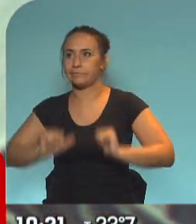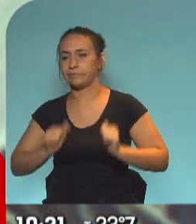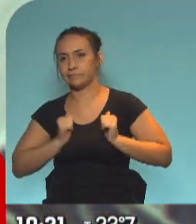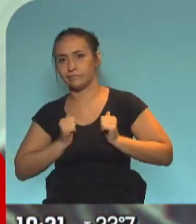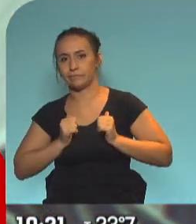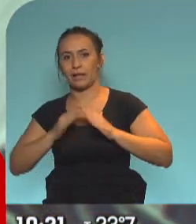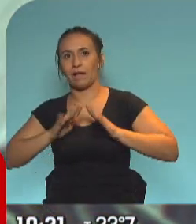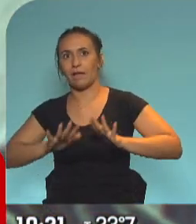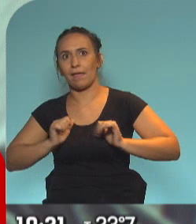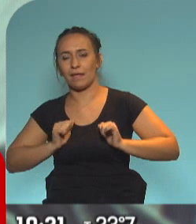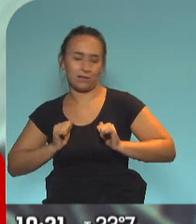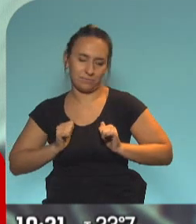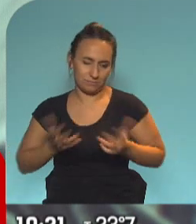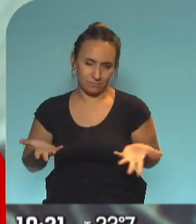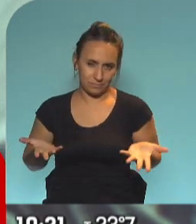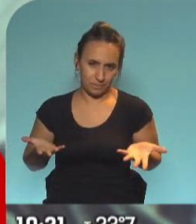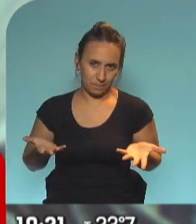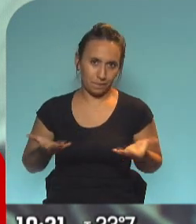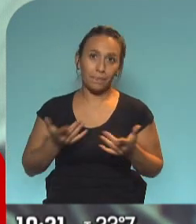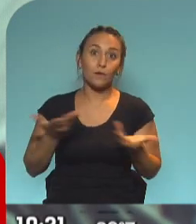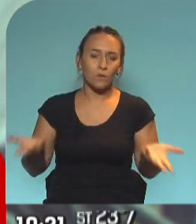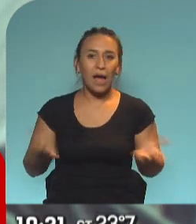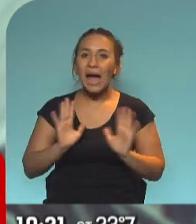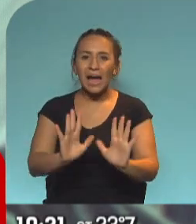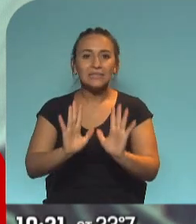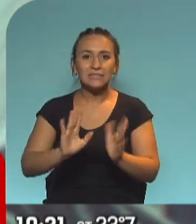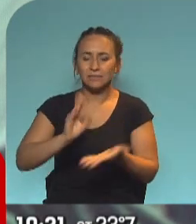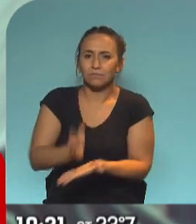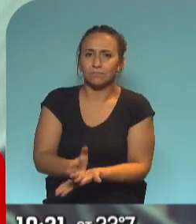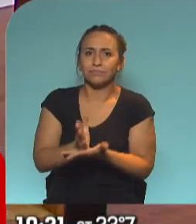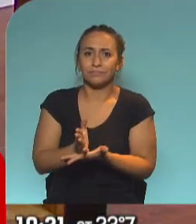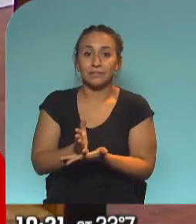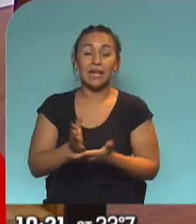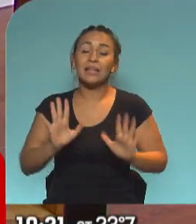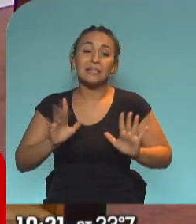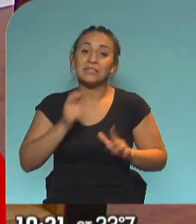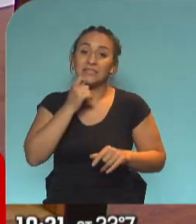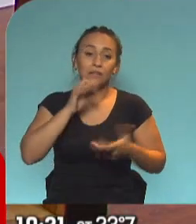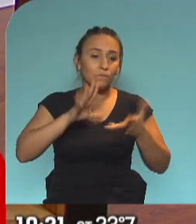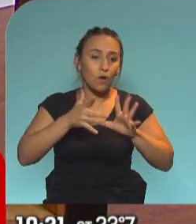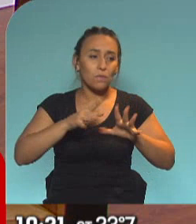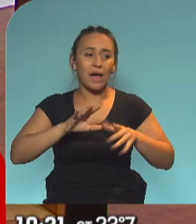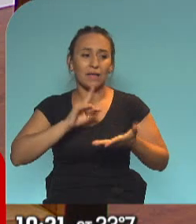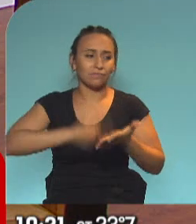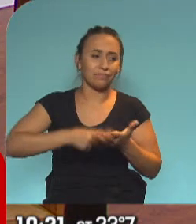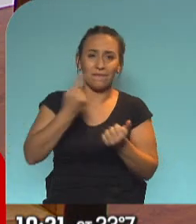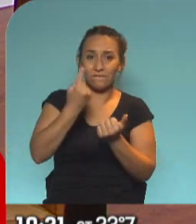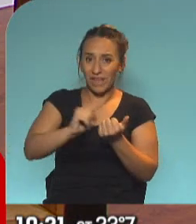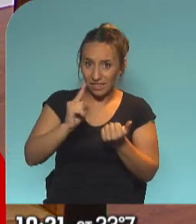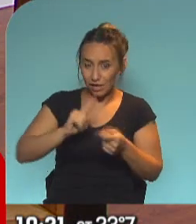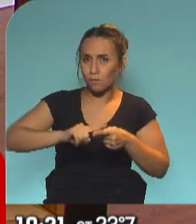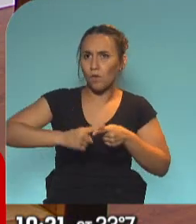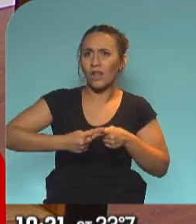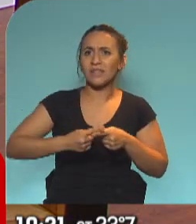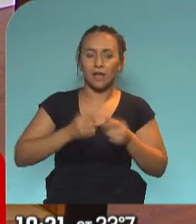para... Entonces, eso es lo que hay que hacer. Si la política es diferente, si la política es